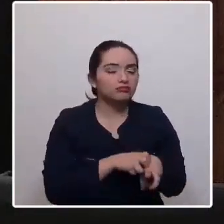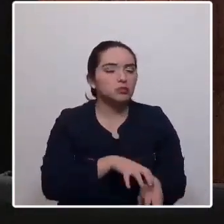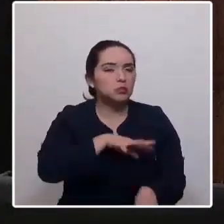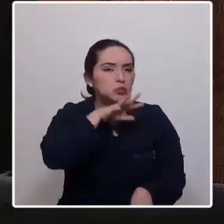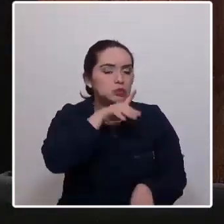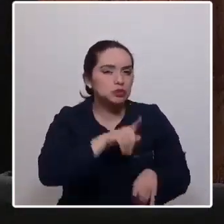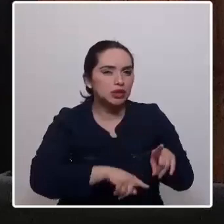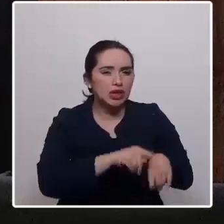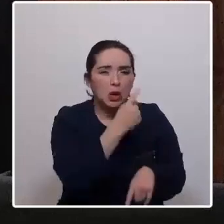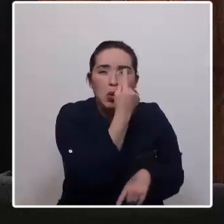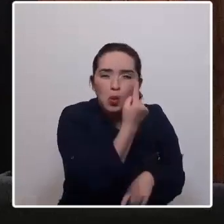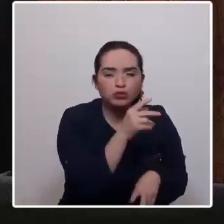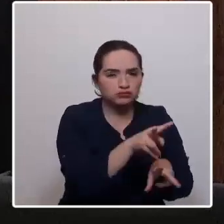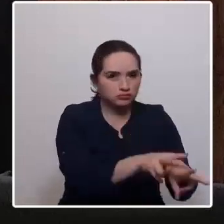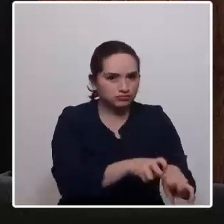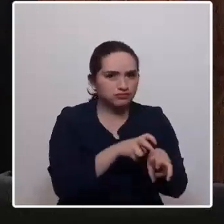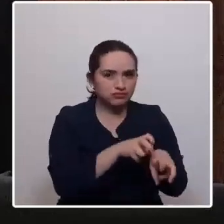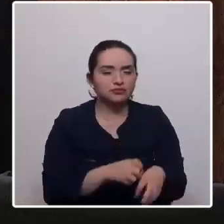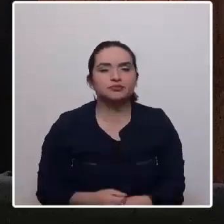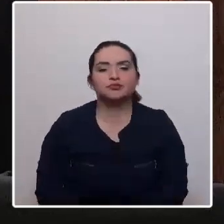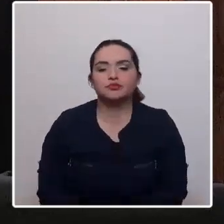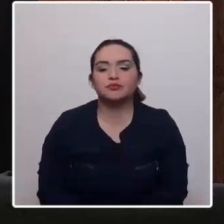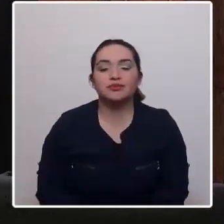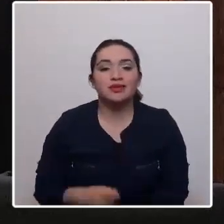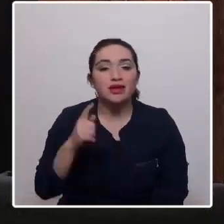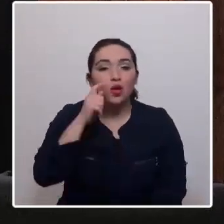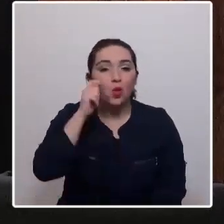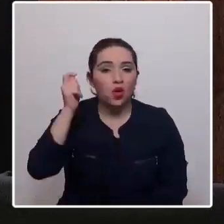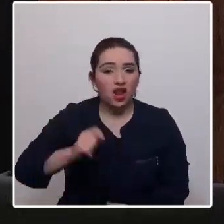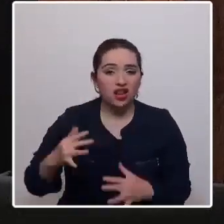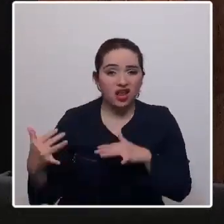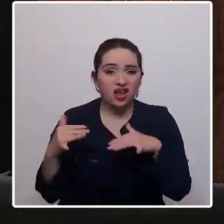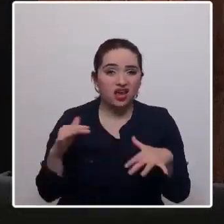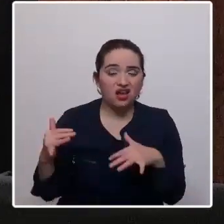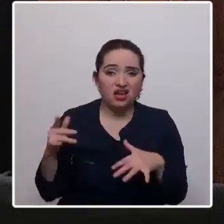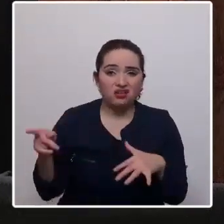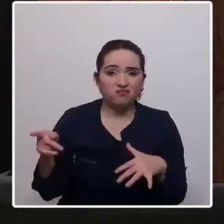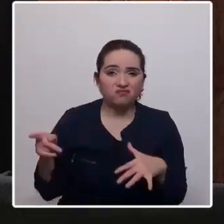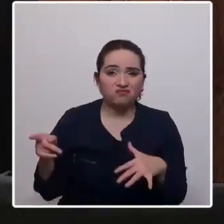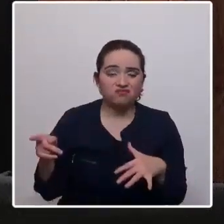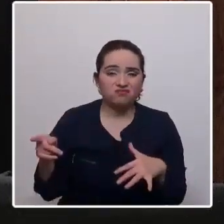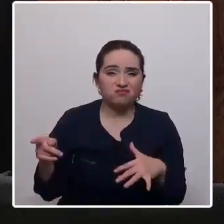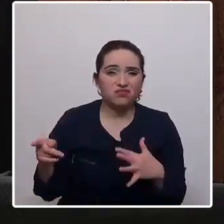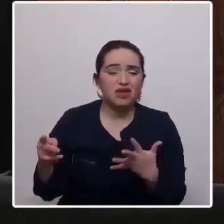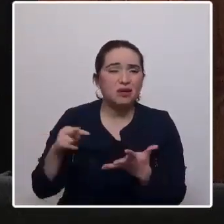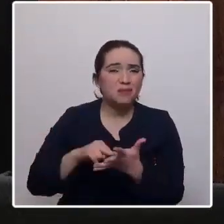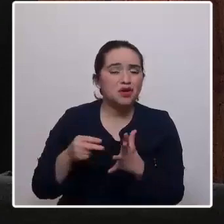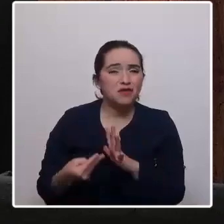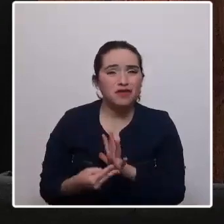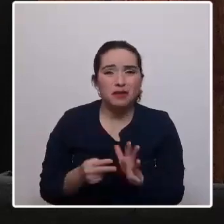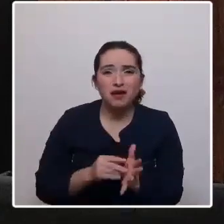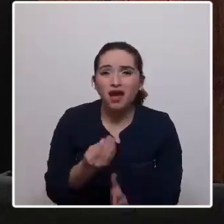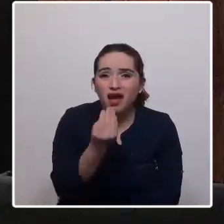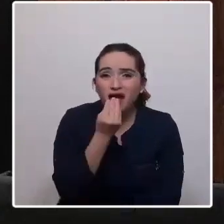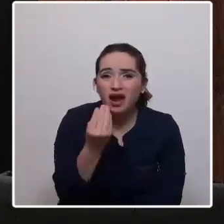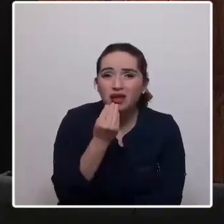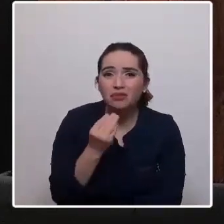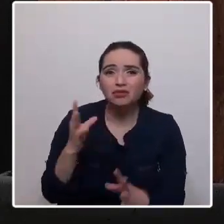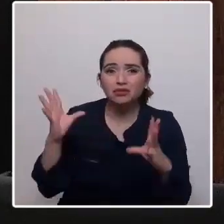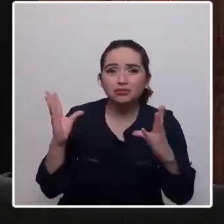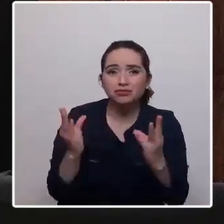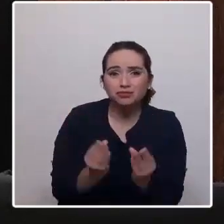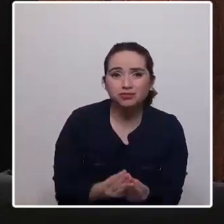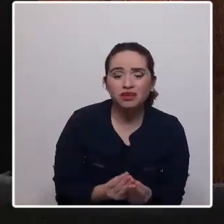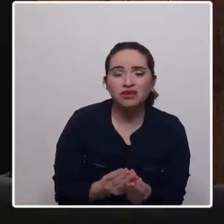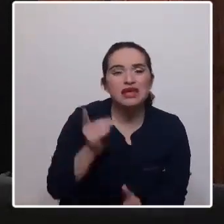Si una guerra focalizada como la de Ucrania provoca tantos problemas de abastecimiento de alimentos, hay que